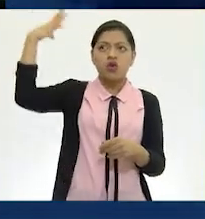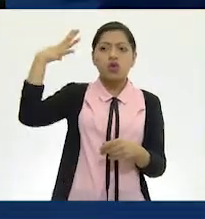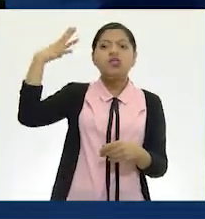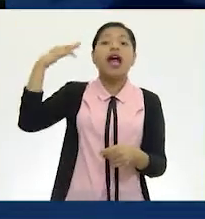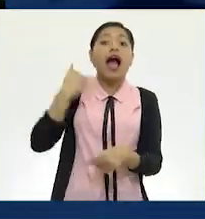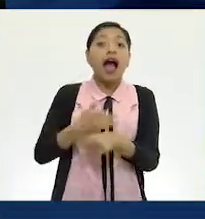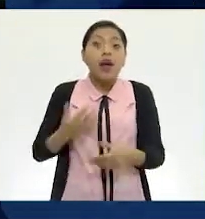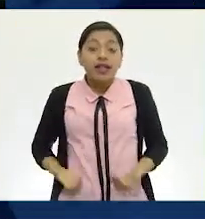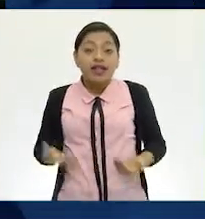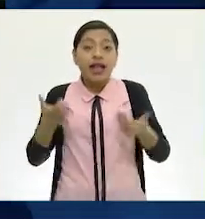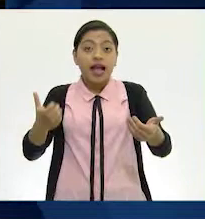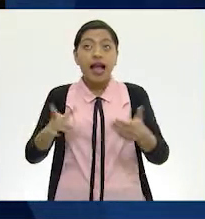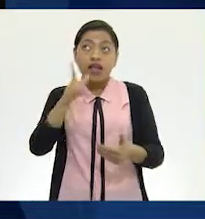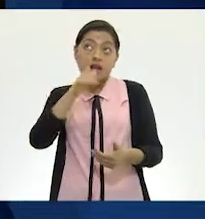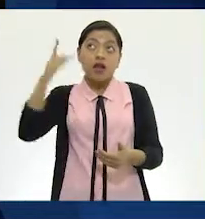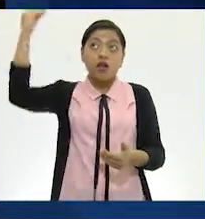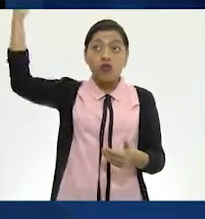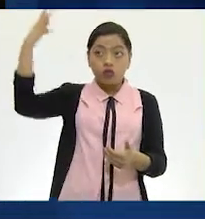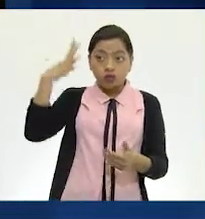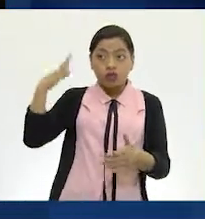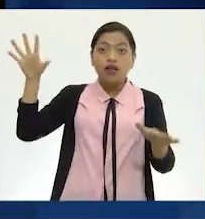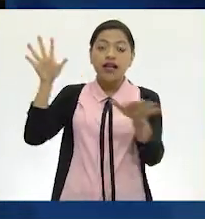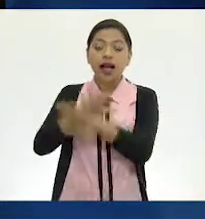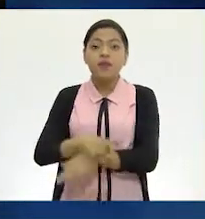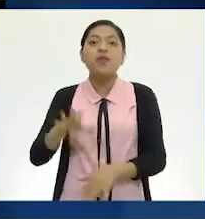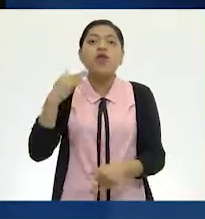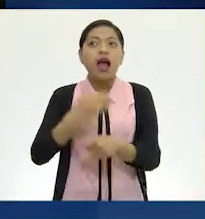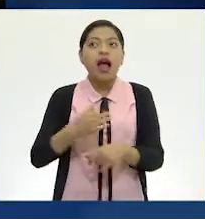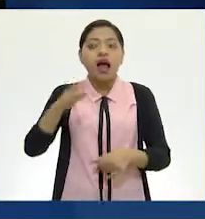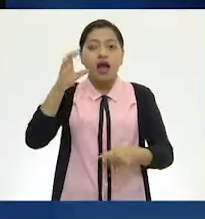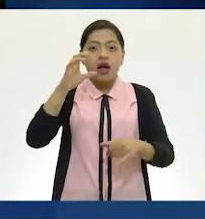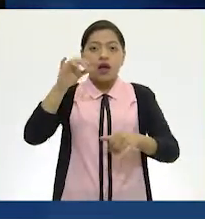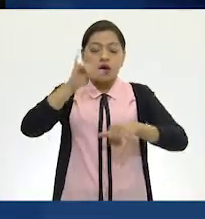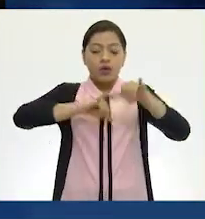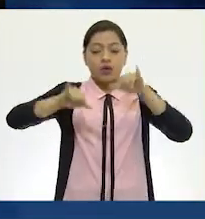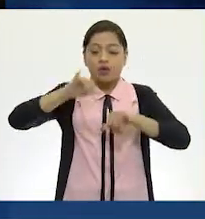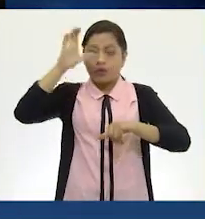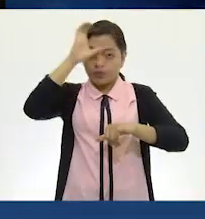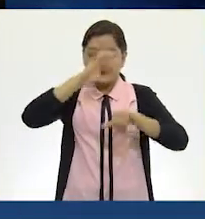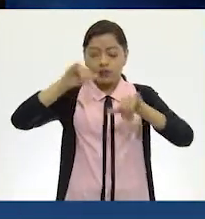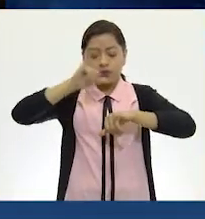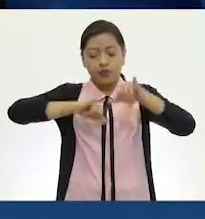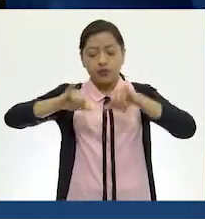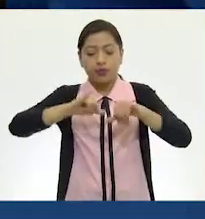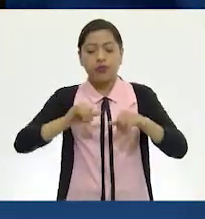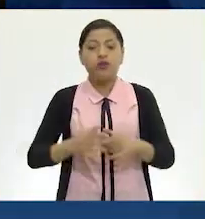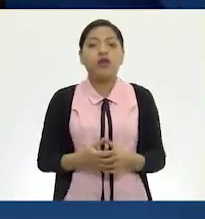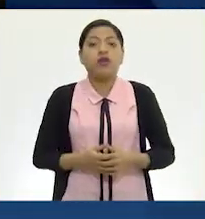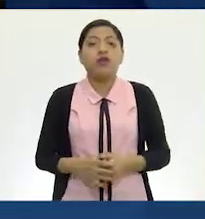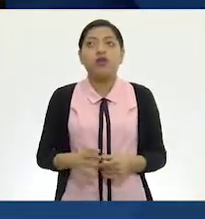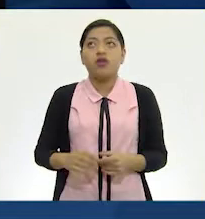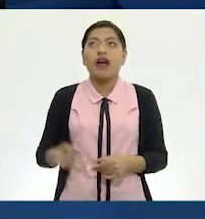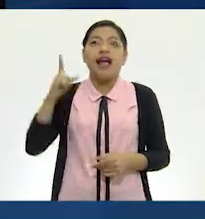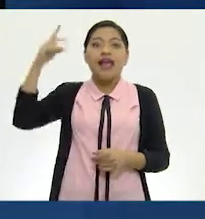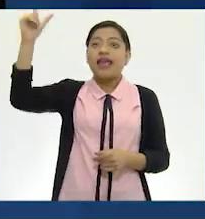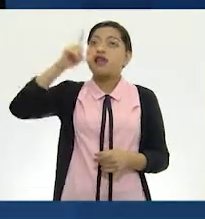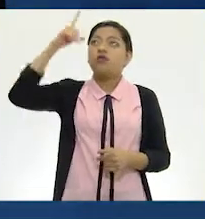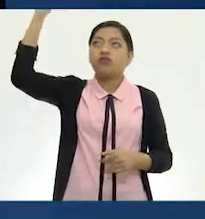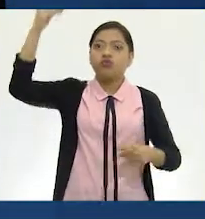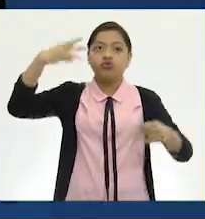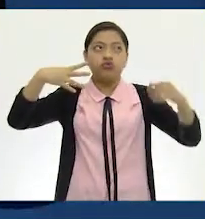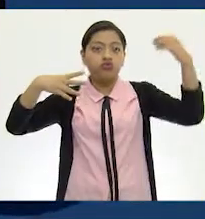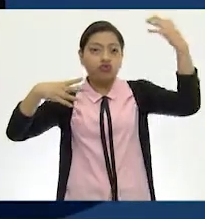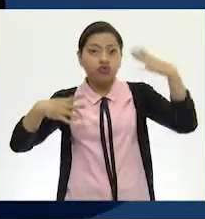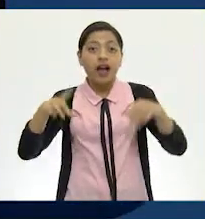calle, ahora están en un laboratorio, ¿no?, y en los distintos lugares en los que transcurre la historia. Entonces nos vamos a los